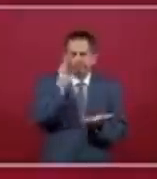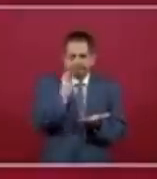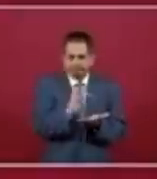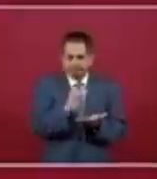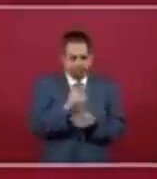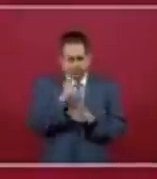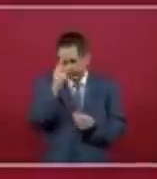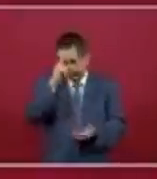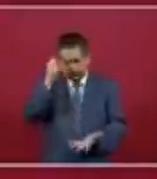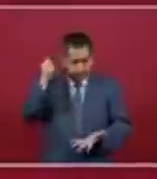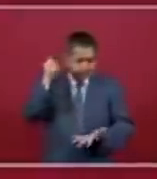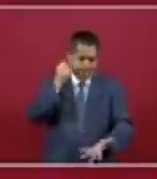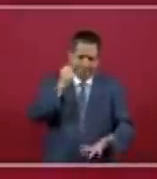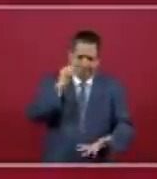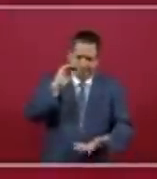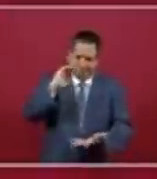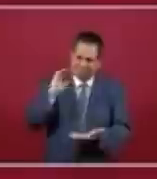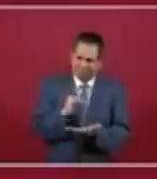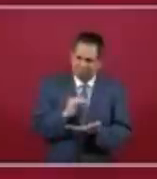considerablemente